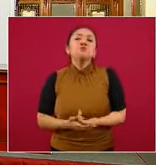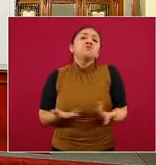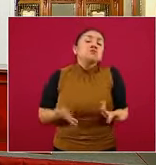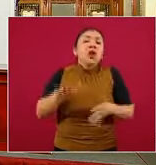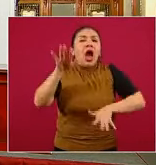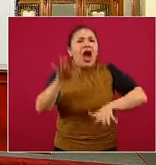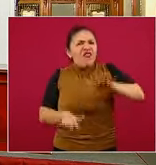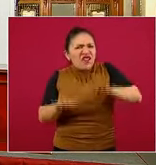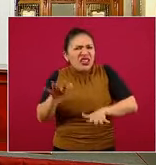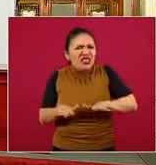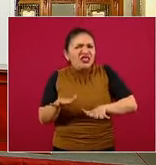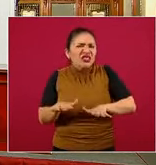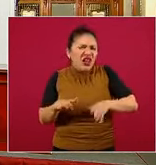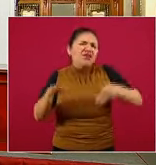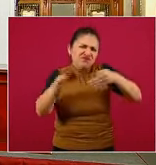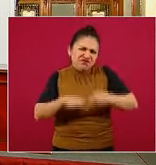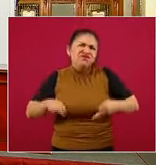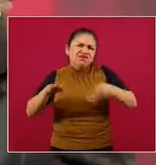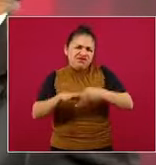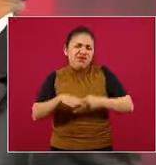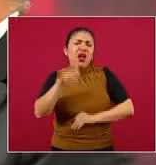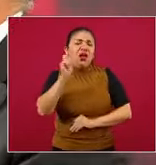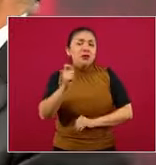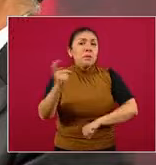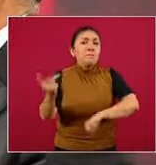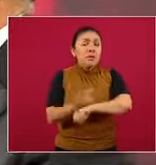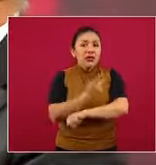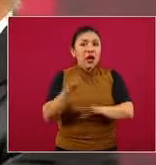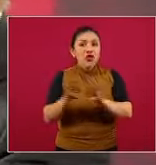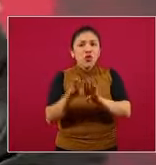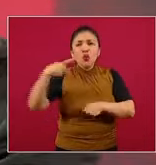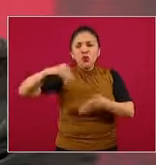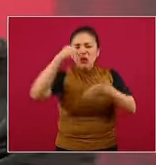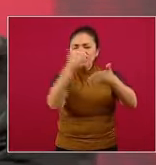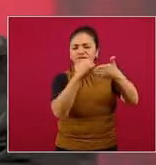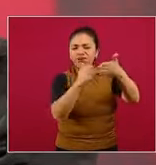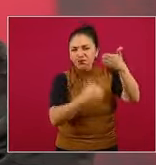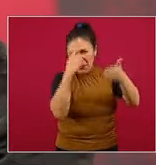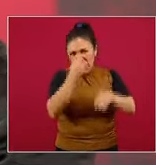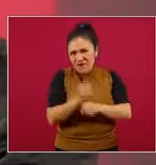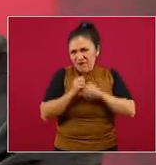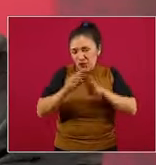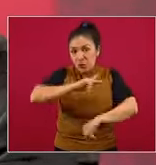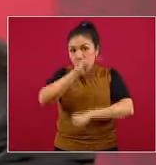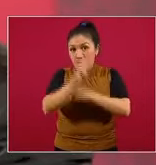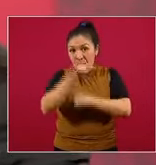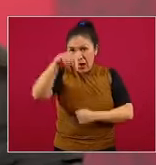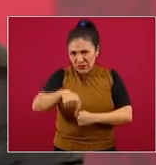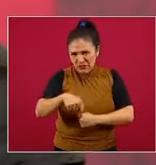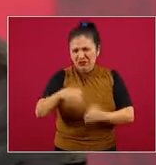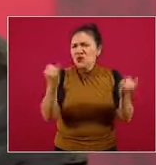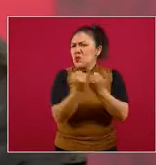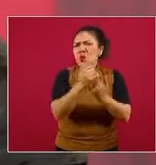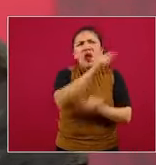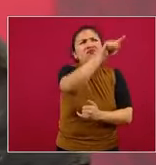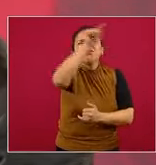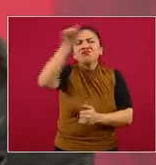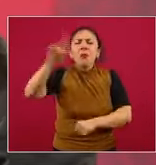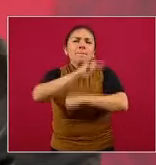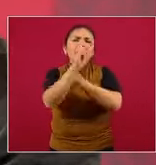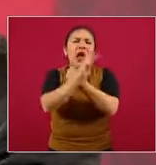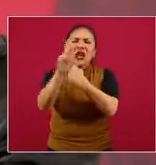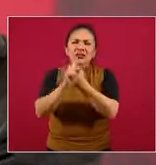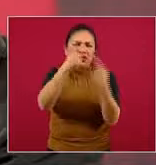veces, no en pocas ocasiones, ocurre que la agenda informativa del país, y esto ha pasado en otros países también,